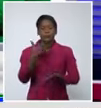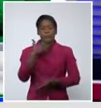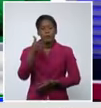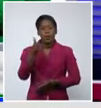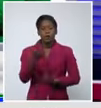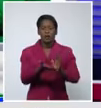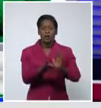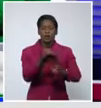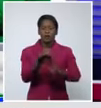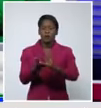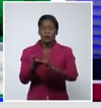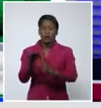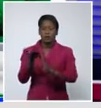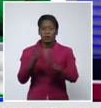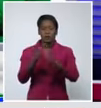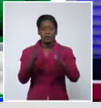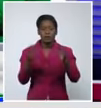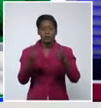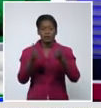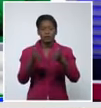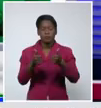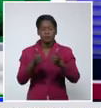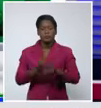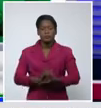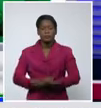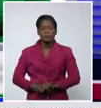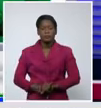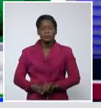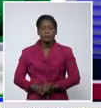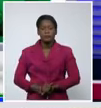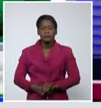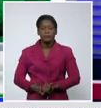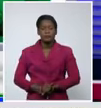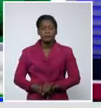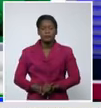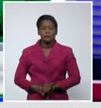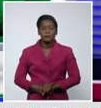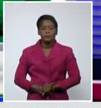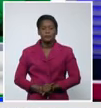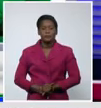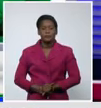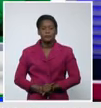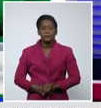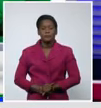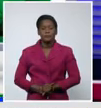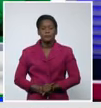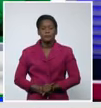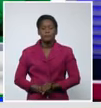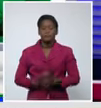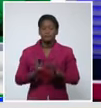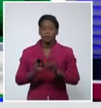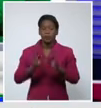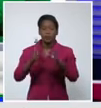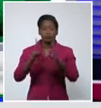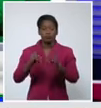cuanto a disminución del número de activos, y ya con estas